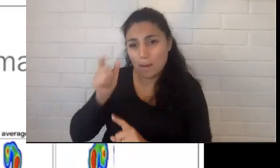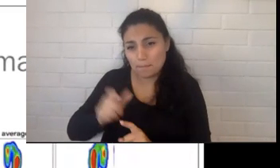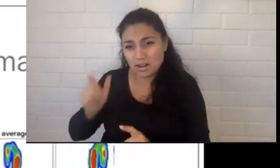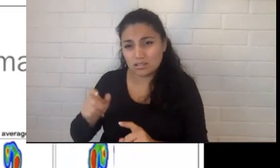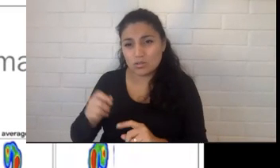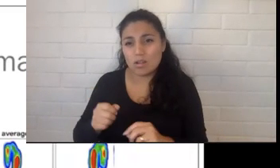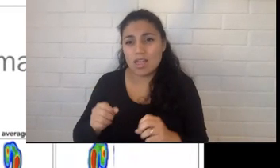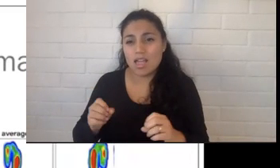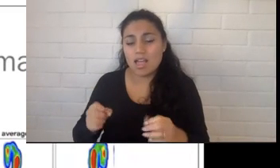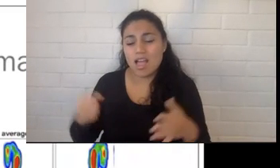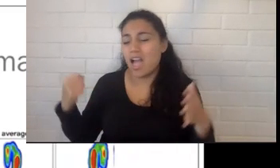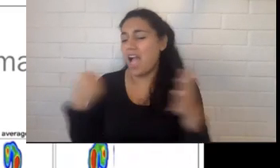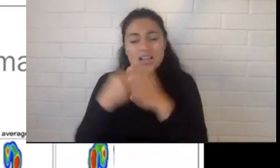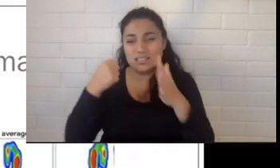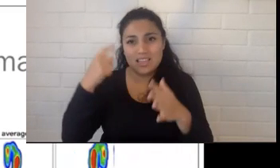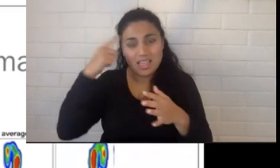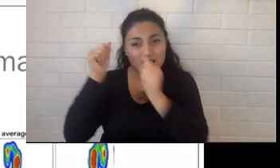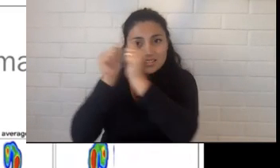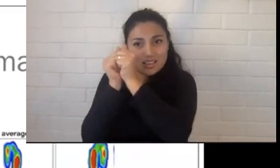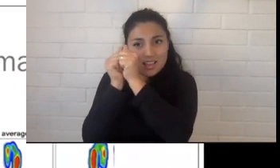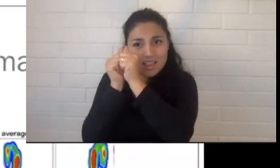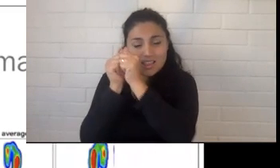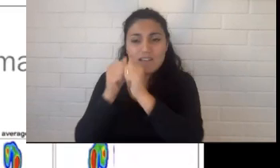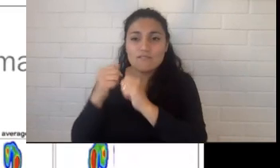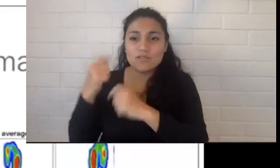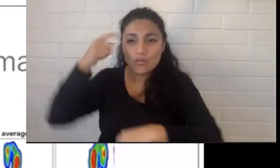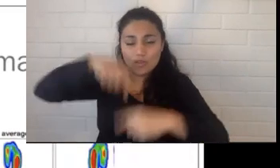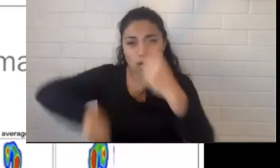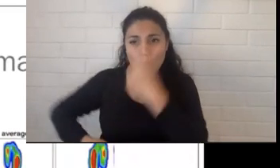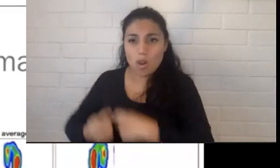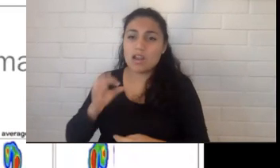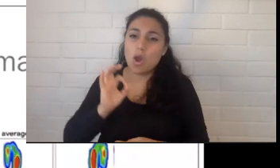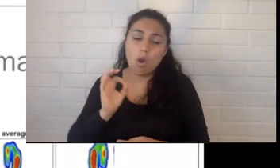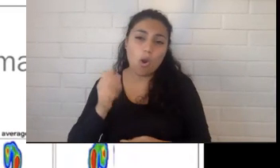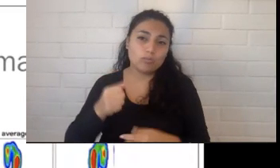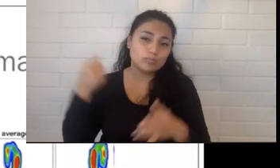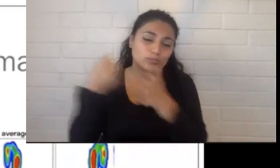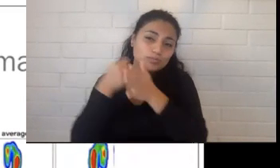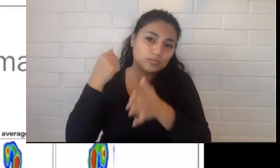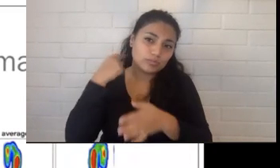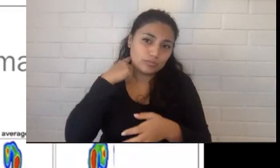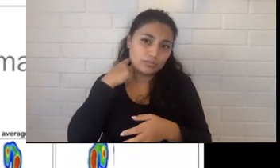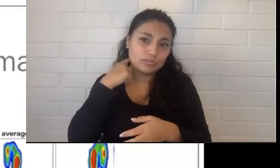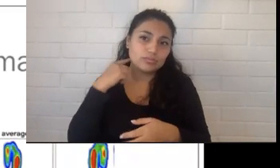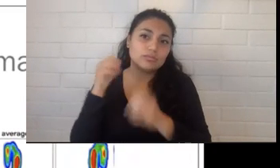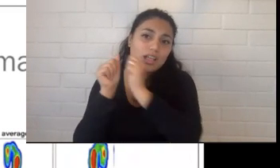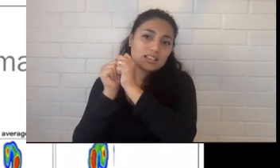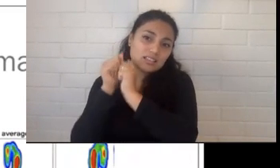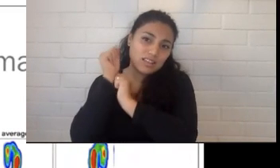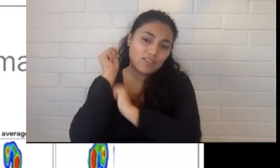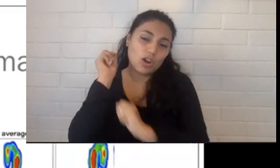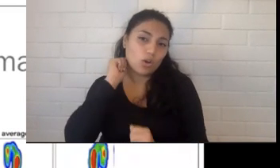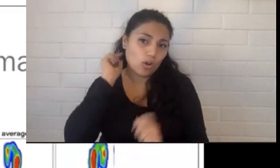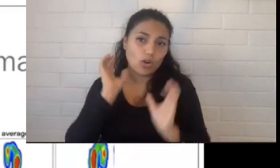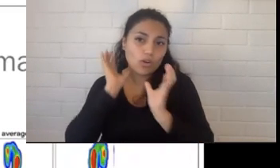accidentes cerebrovasculares, ACV, o traumatismo encefalocraniano, lo que se entiende en sus abreviaciones por TEC,